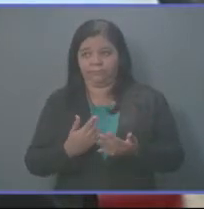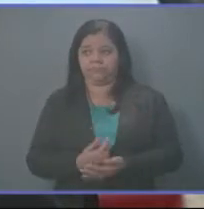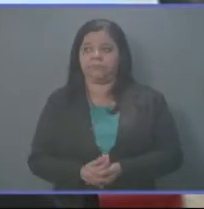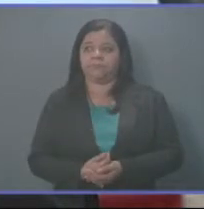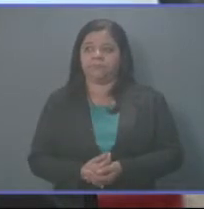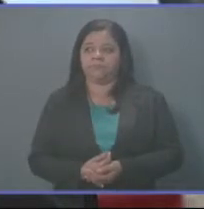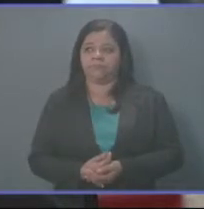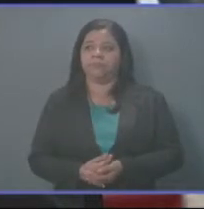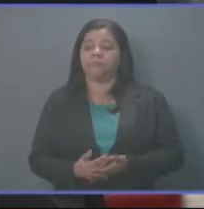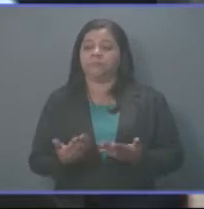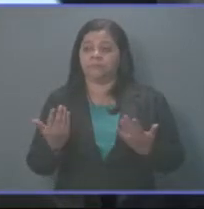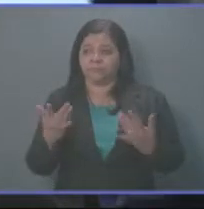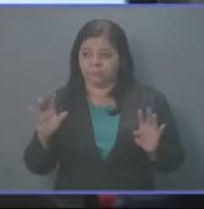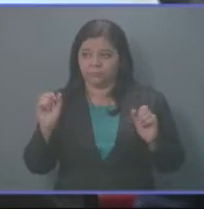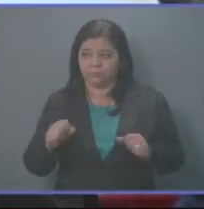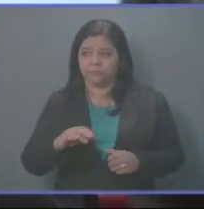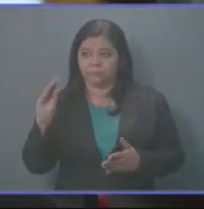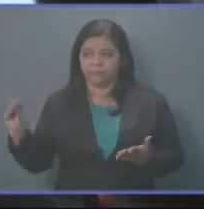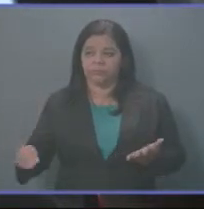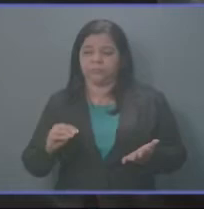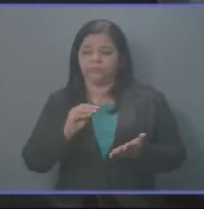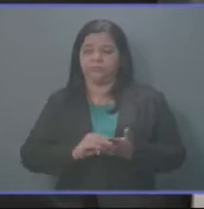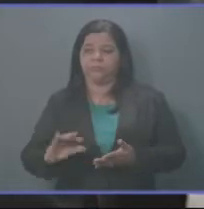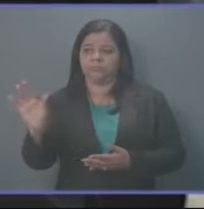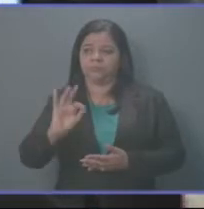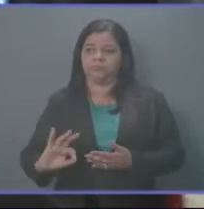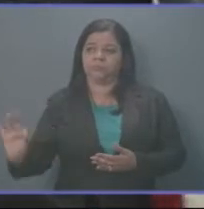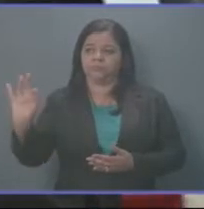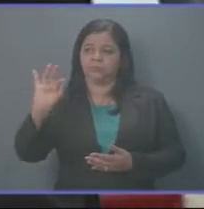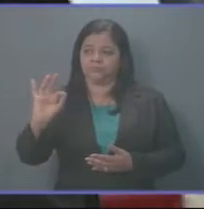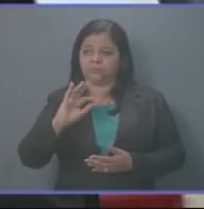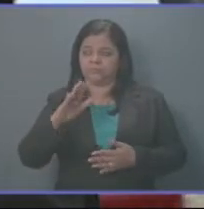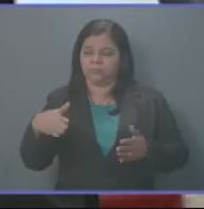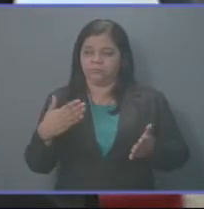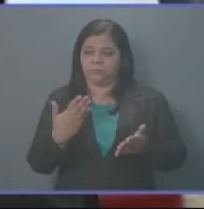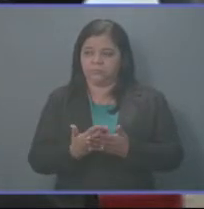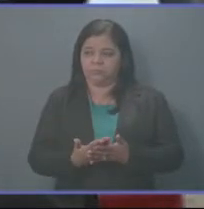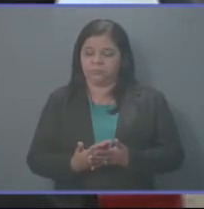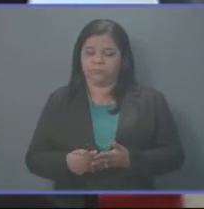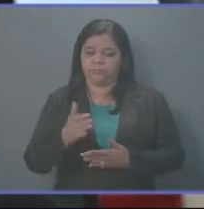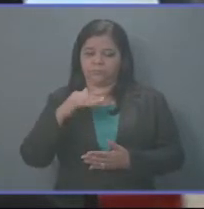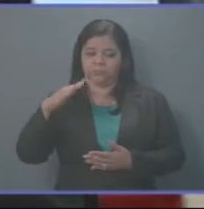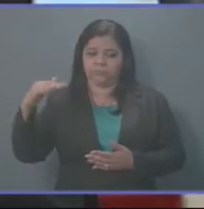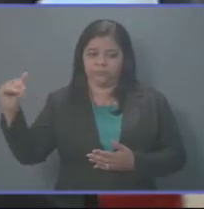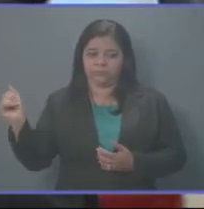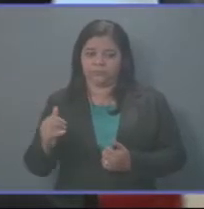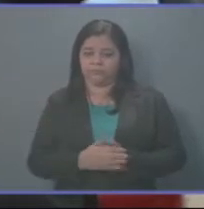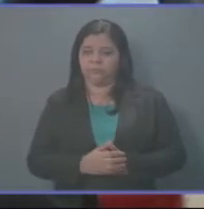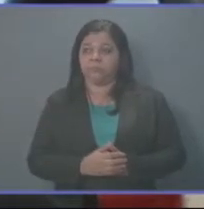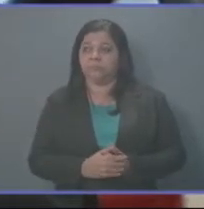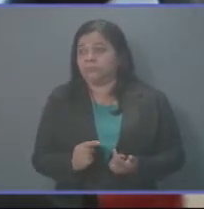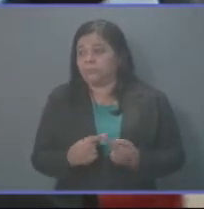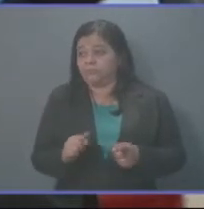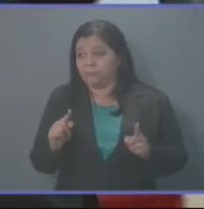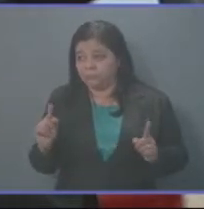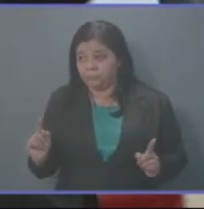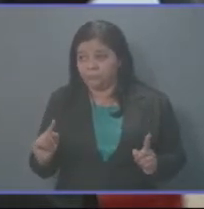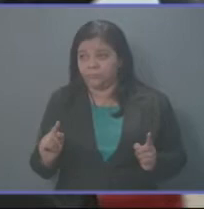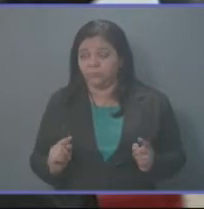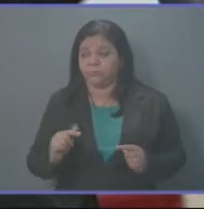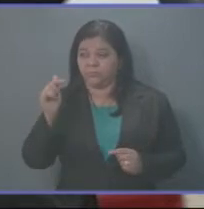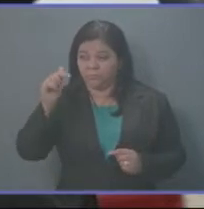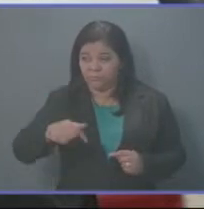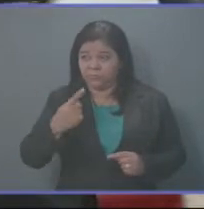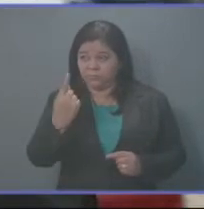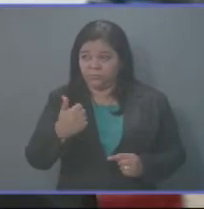Esperaríamos que sea invertido para el mejoramiento de todo el país. Pero con la clase de funcionarios que